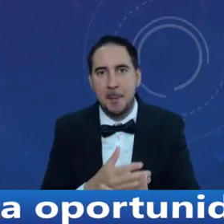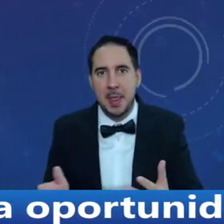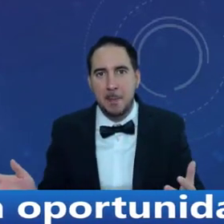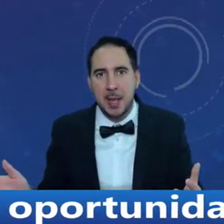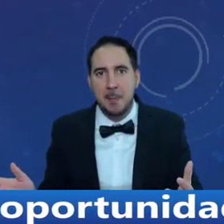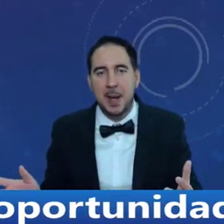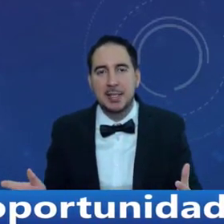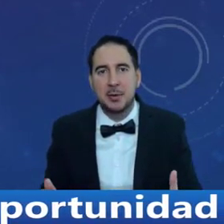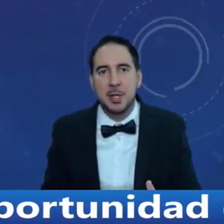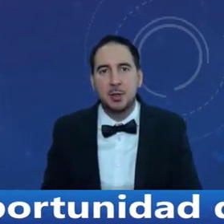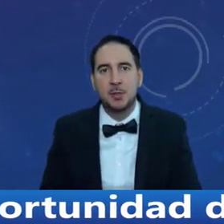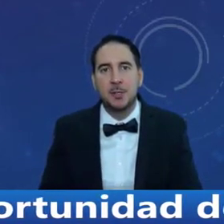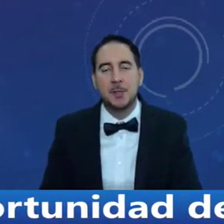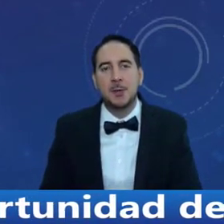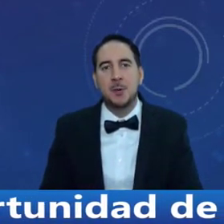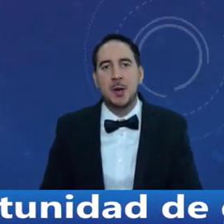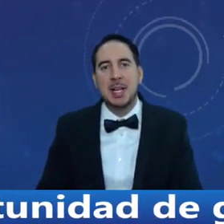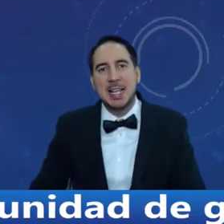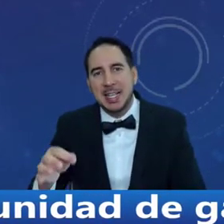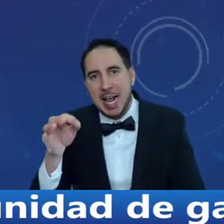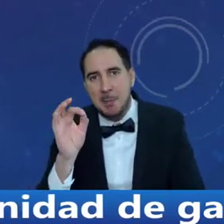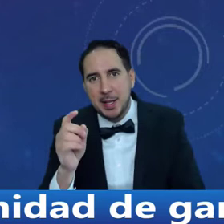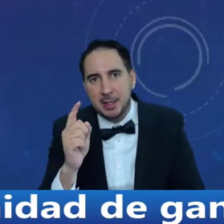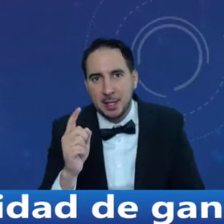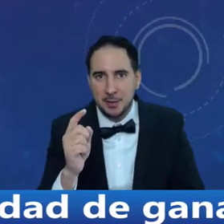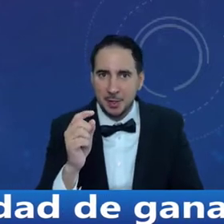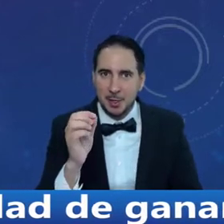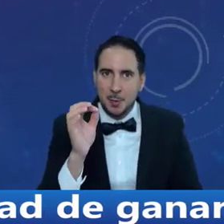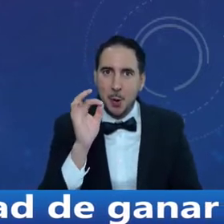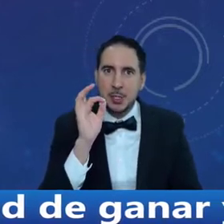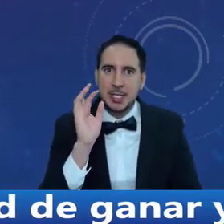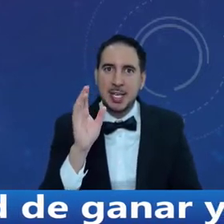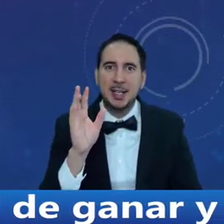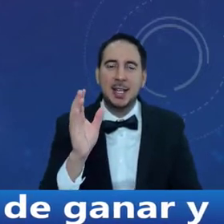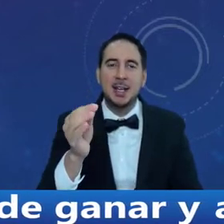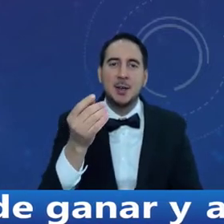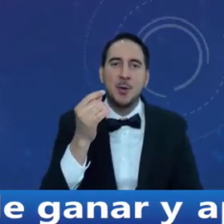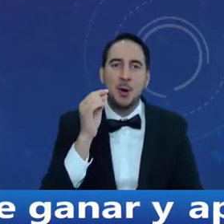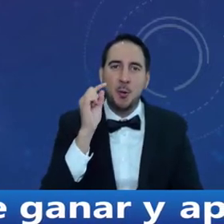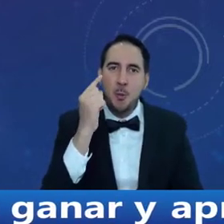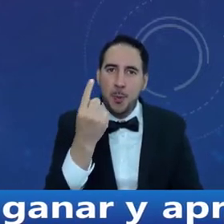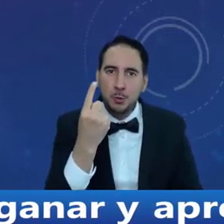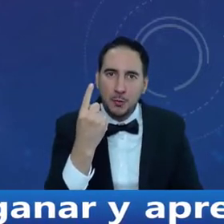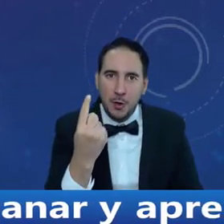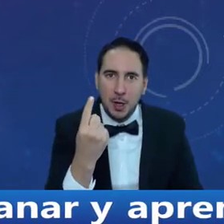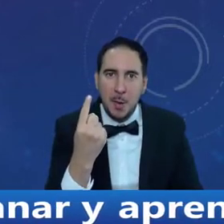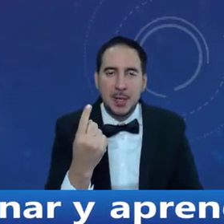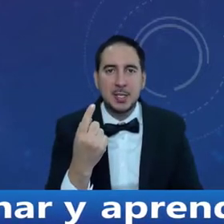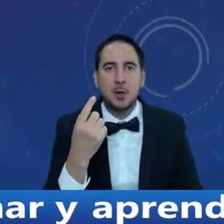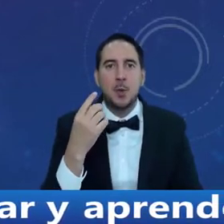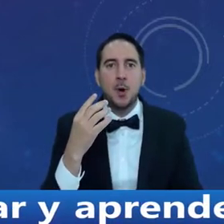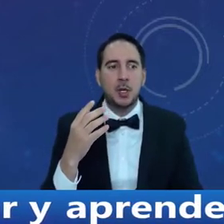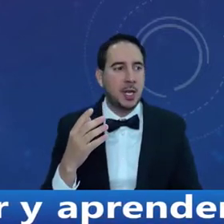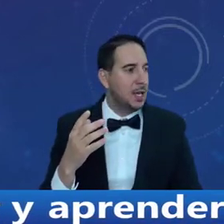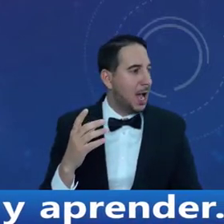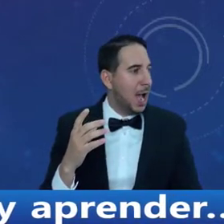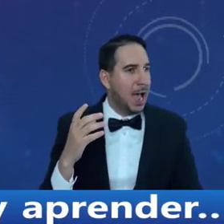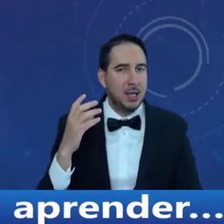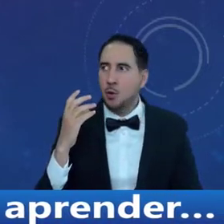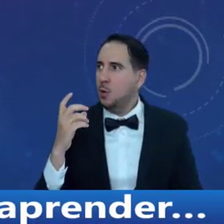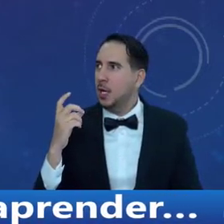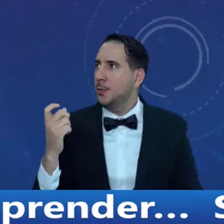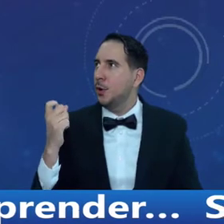sabía del pie al pie de ese librito. Bueno, y literalmente, por 60. Bueno, un punto fue lo que me pasó. Porque